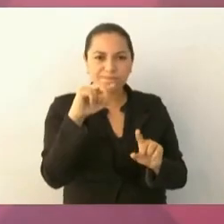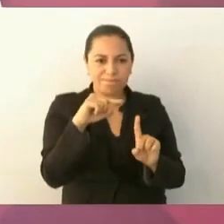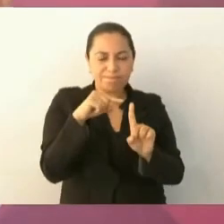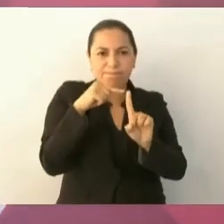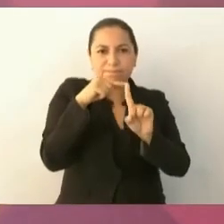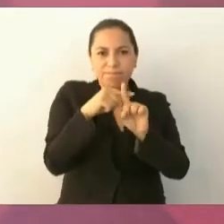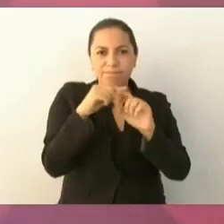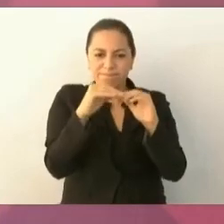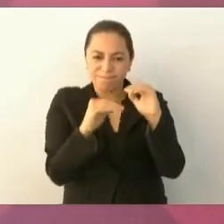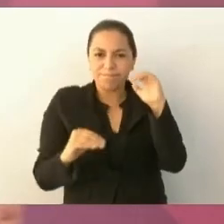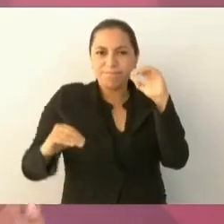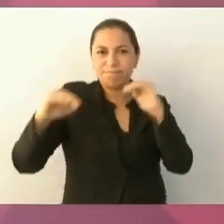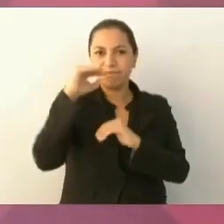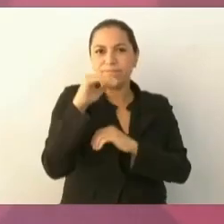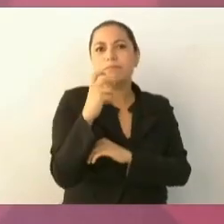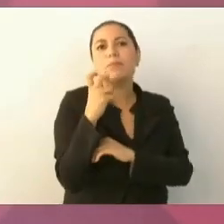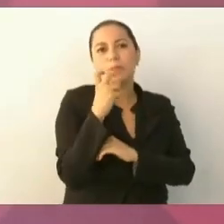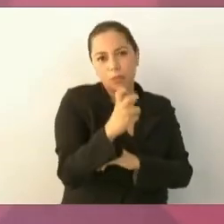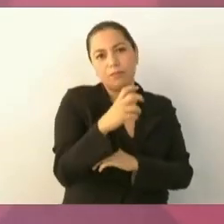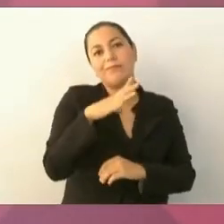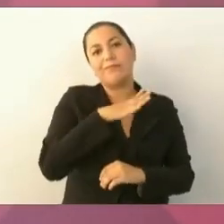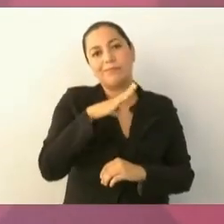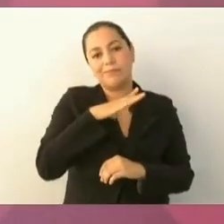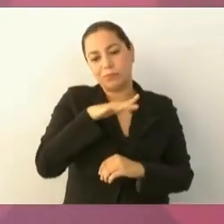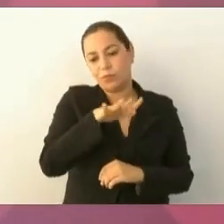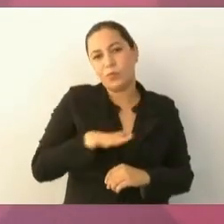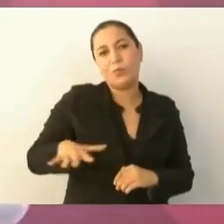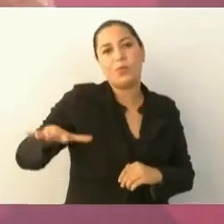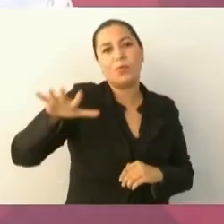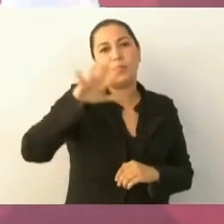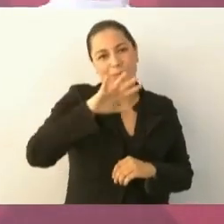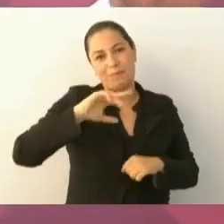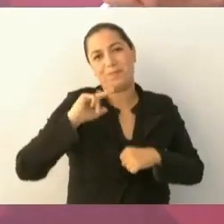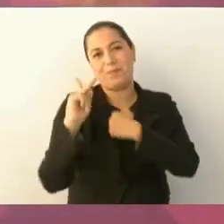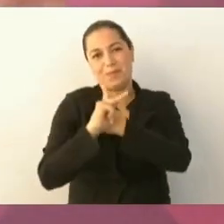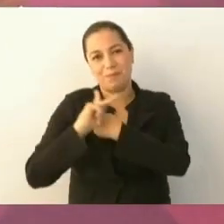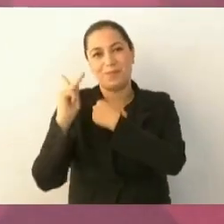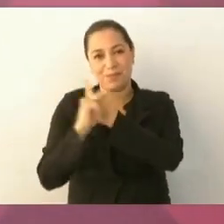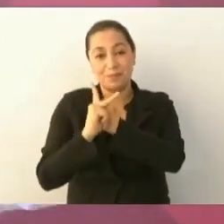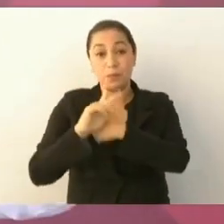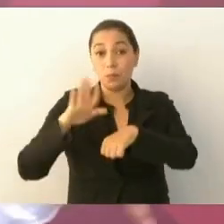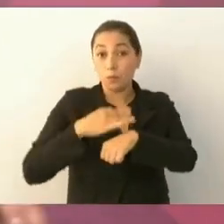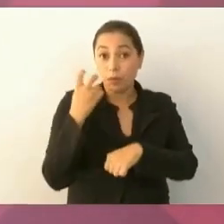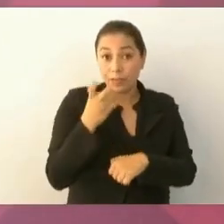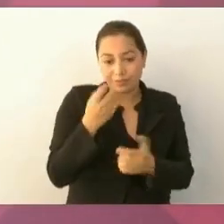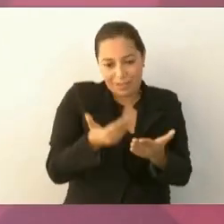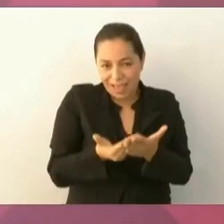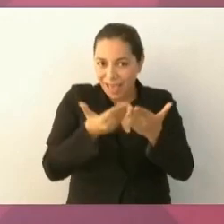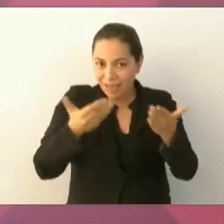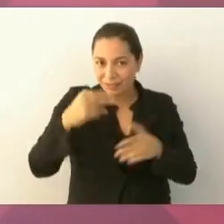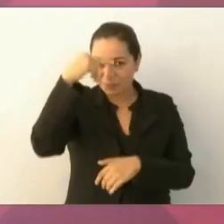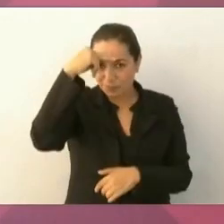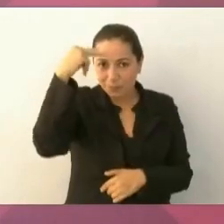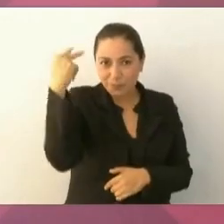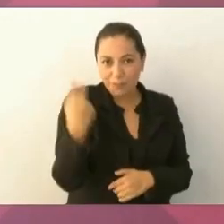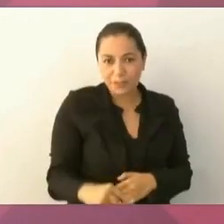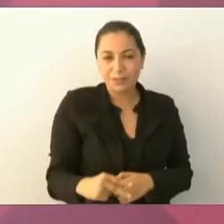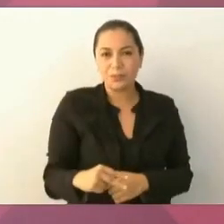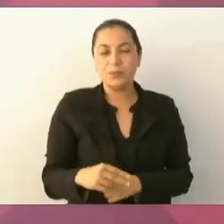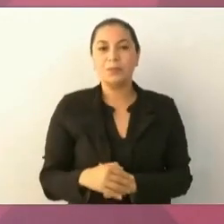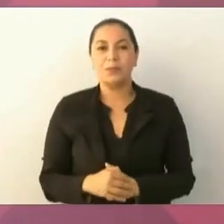en el concierto de las naciones. Por eso México ahora tiene